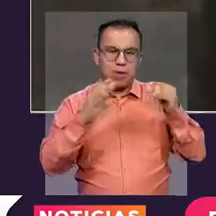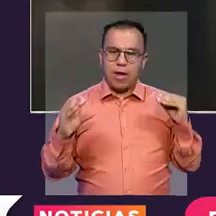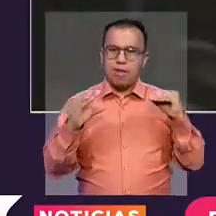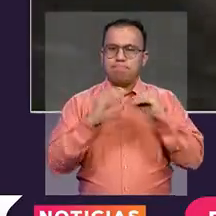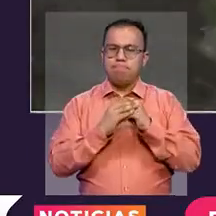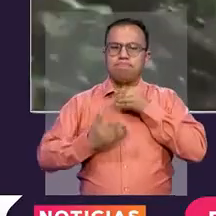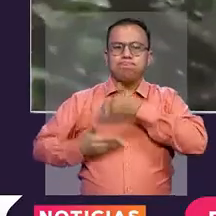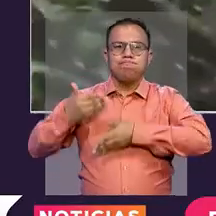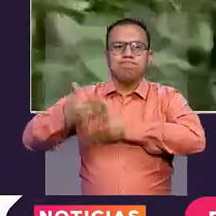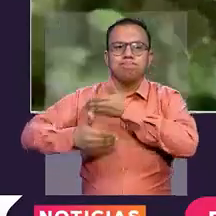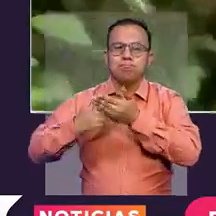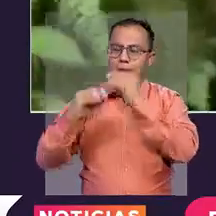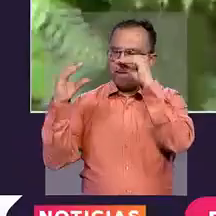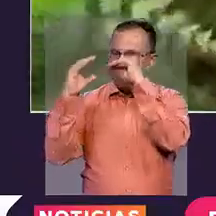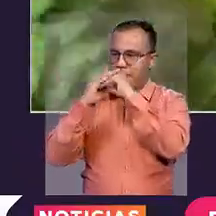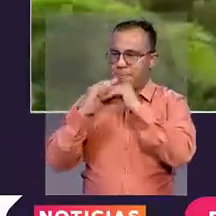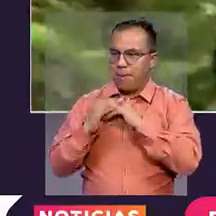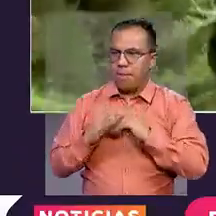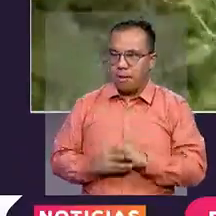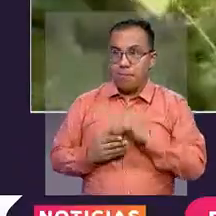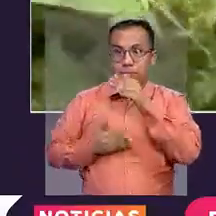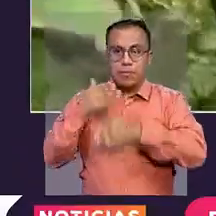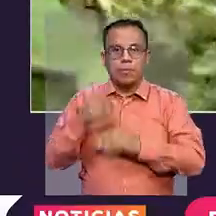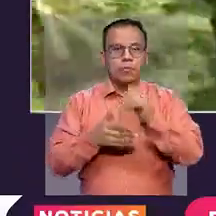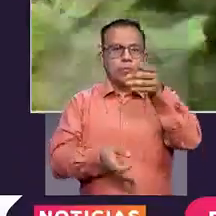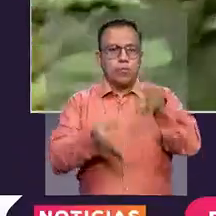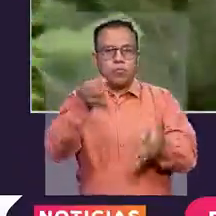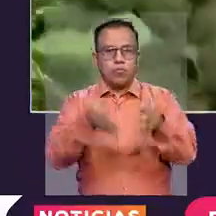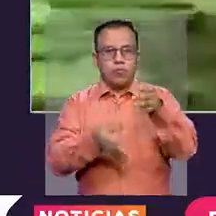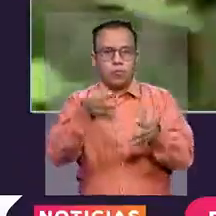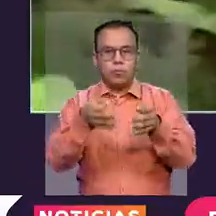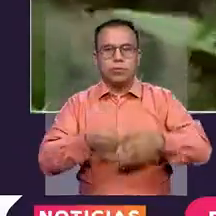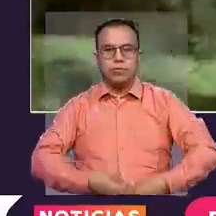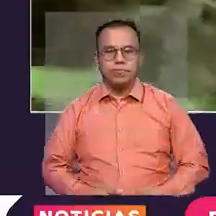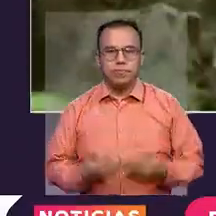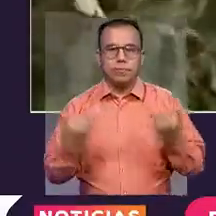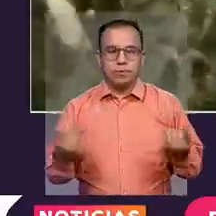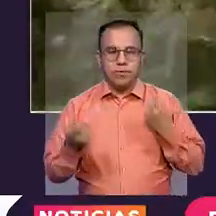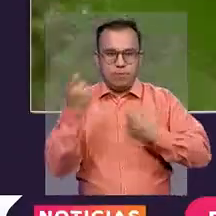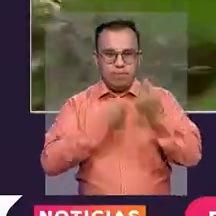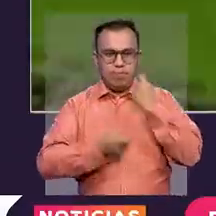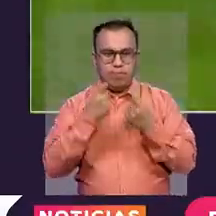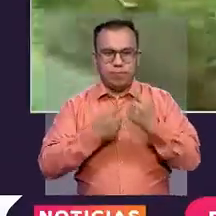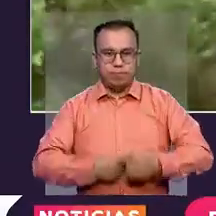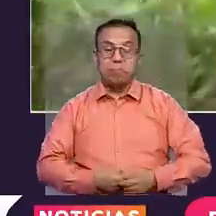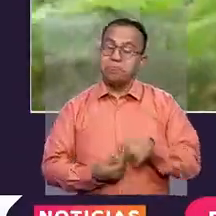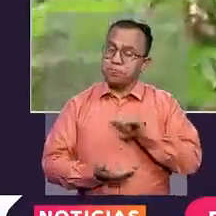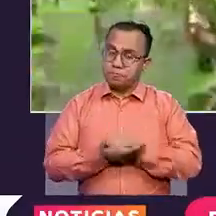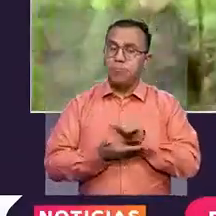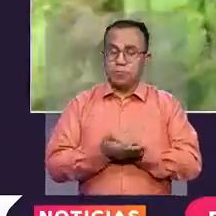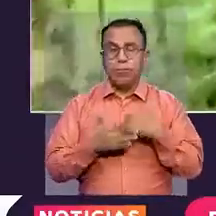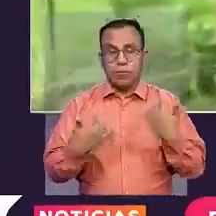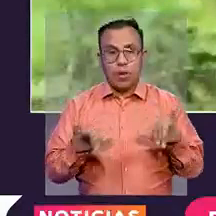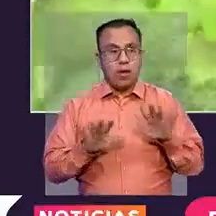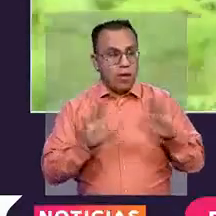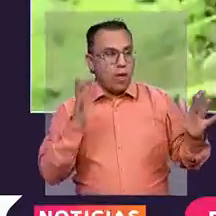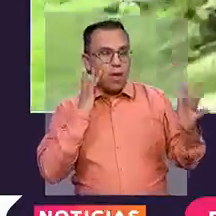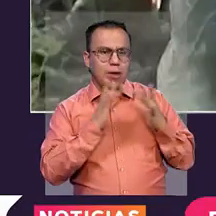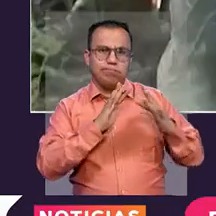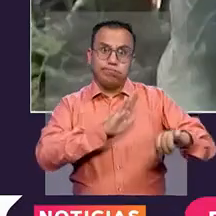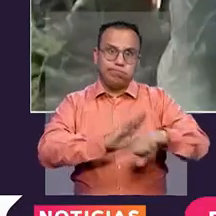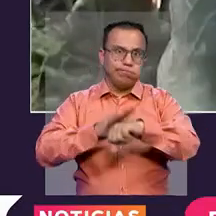a un proceso o de sometimiento a la justicia o a un proceso de negociación. Entonces, ahí ya hay un